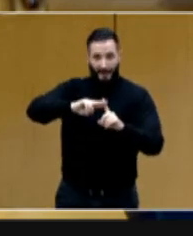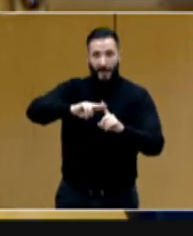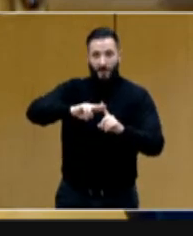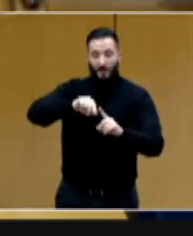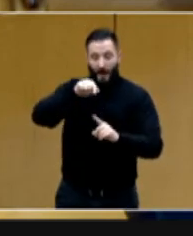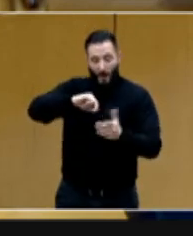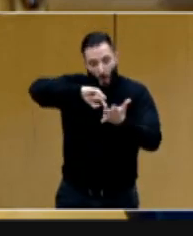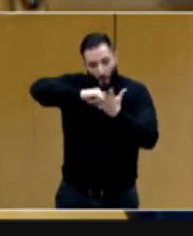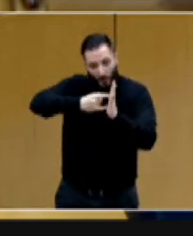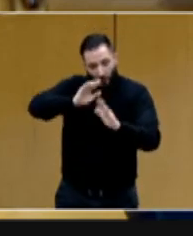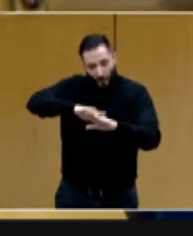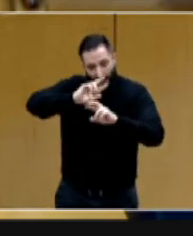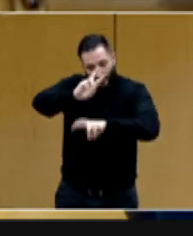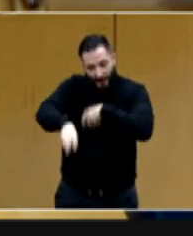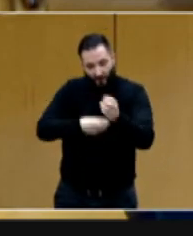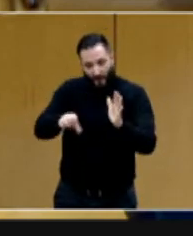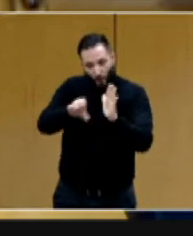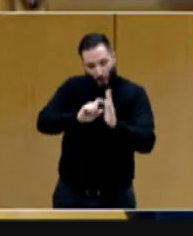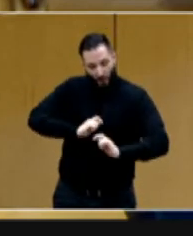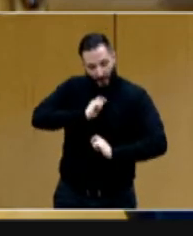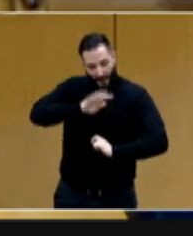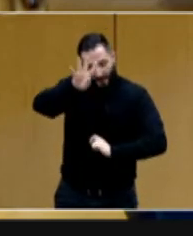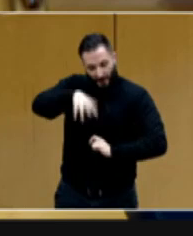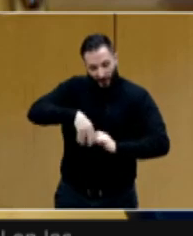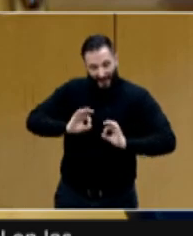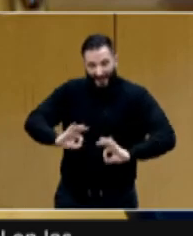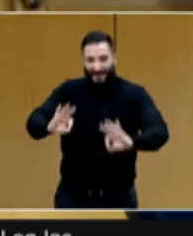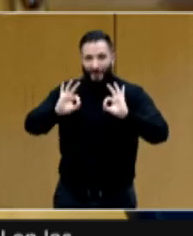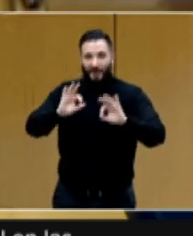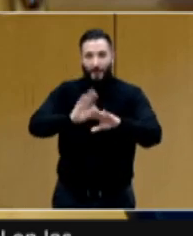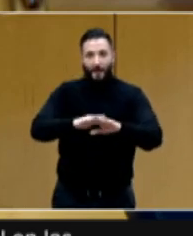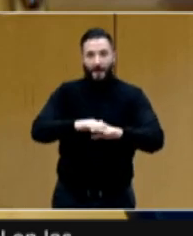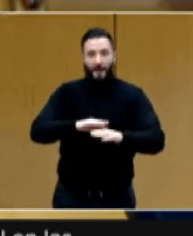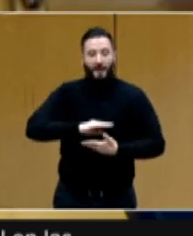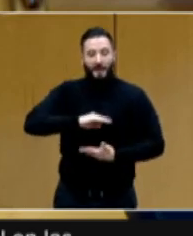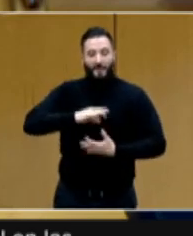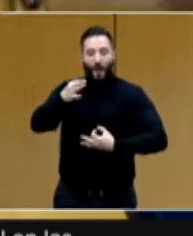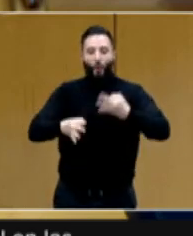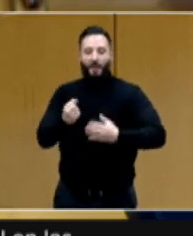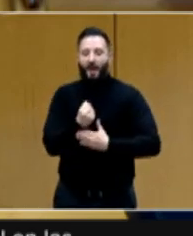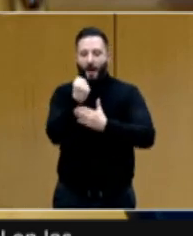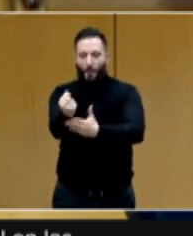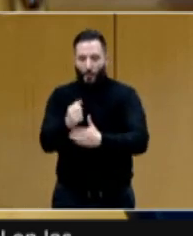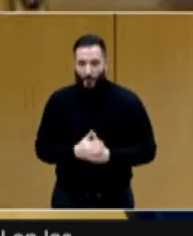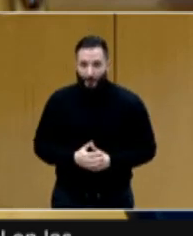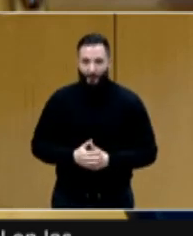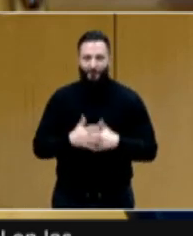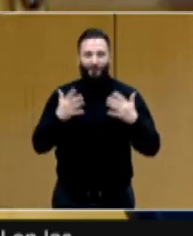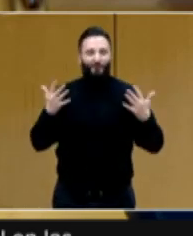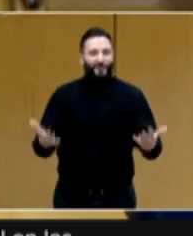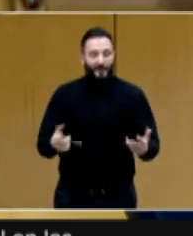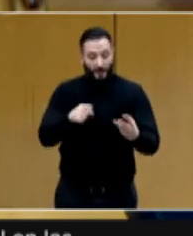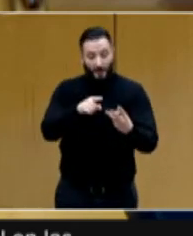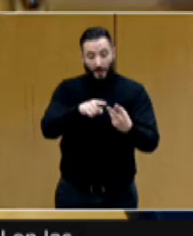del código civil de Cataluña en materia de apoyos al ejercicio de la capacidad jurídica y en qué difiere este proyecto